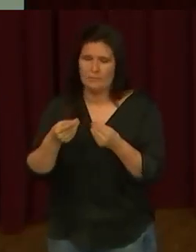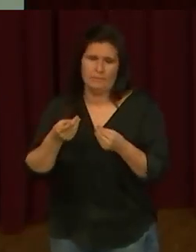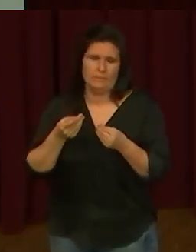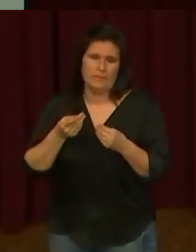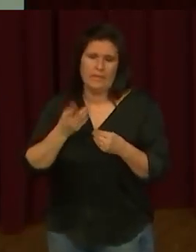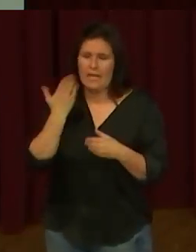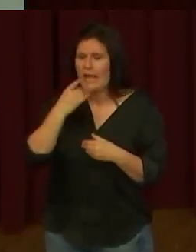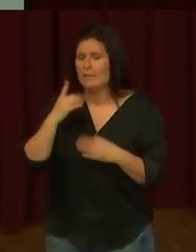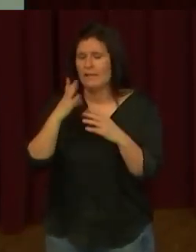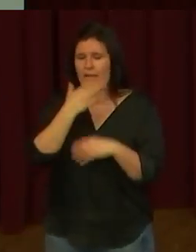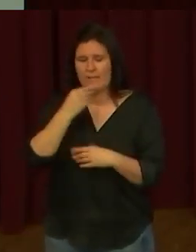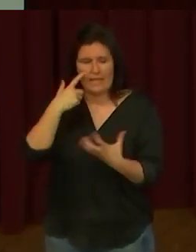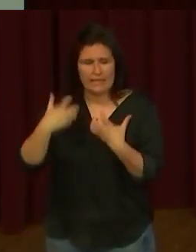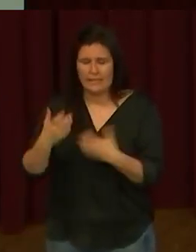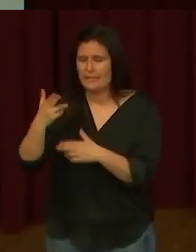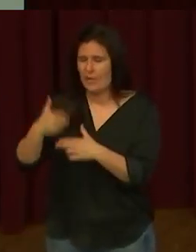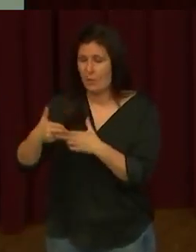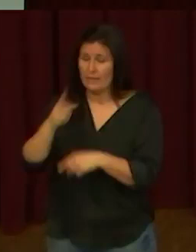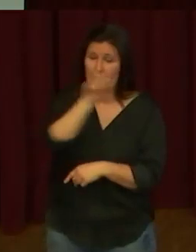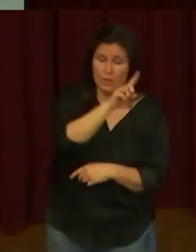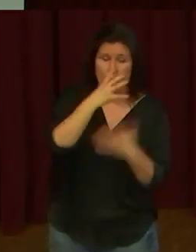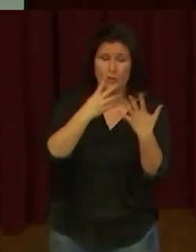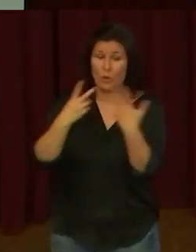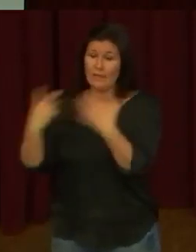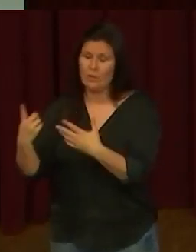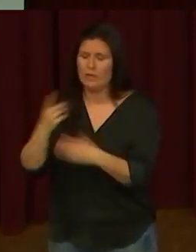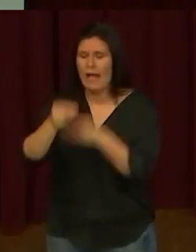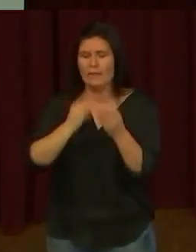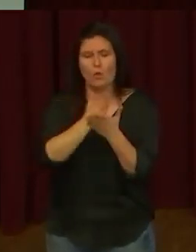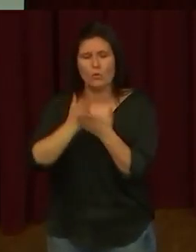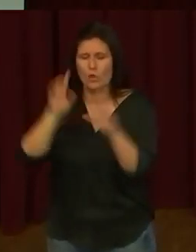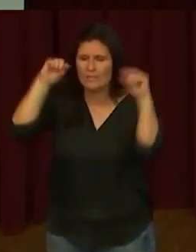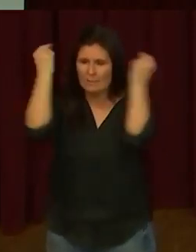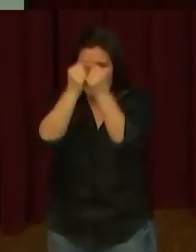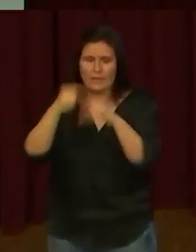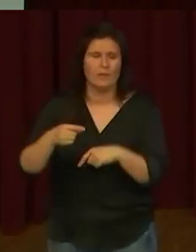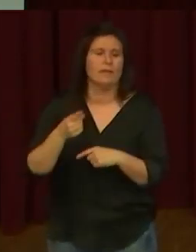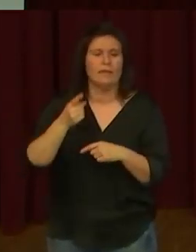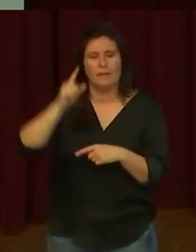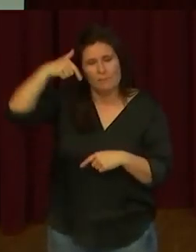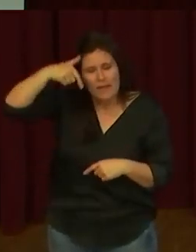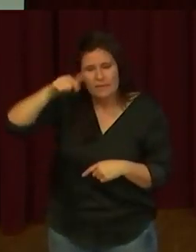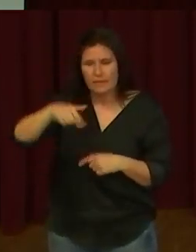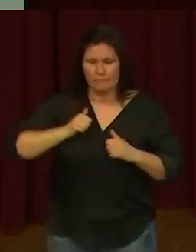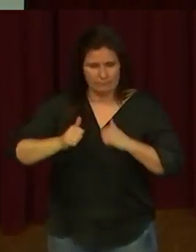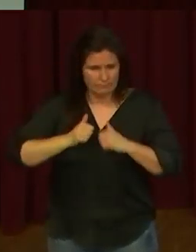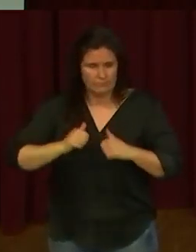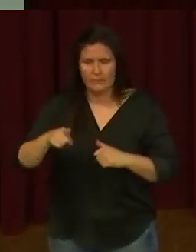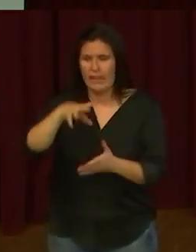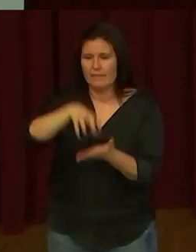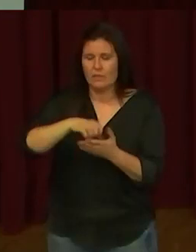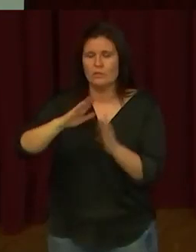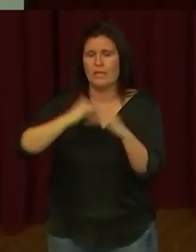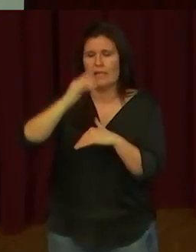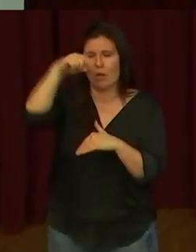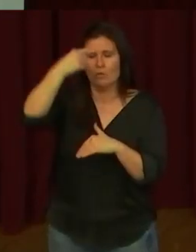de españa en roma y desde 1992 imparte cursos y seminarios de máster y doctorado en universidades y centros de alta cultura